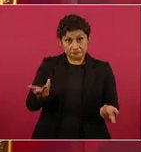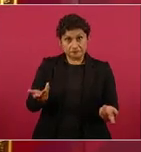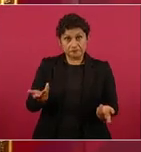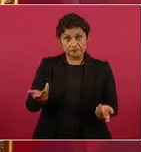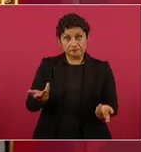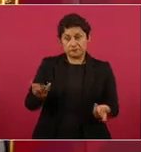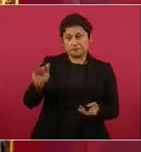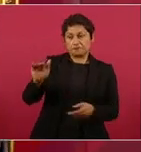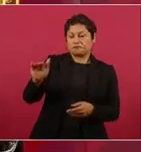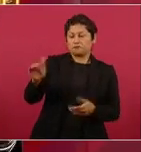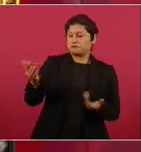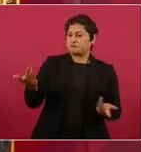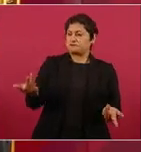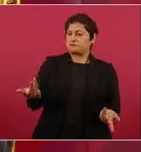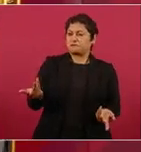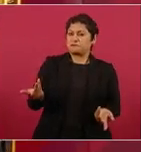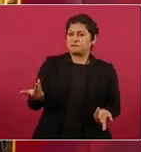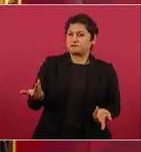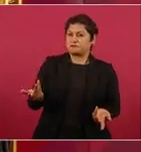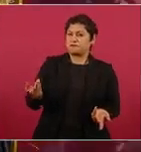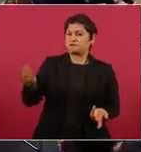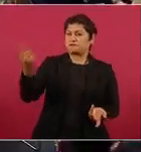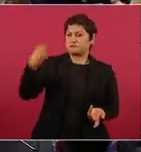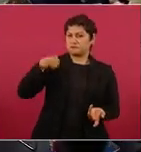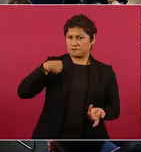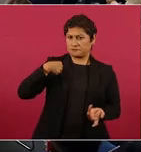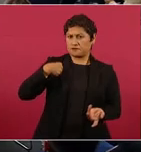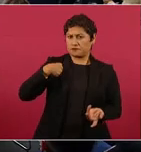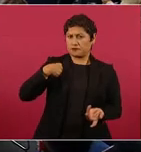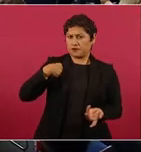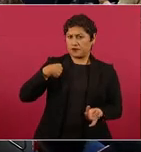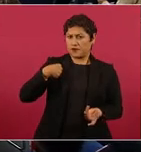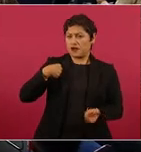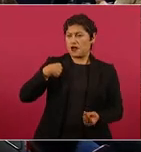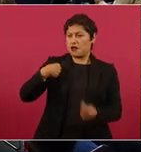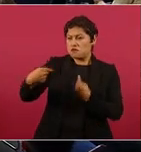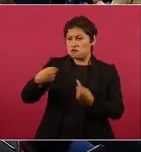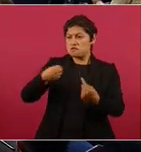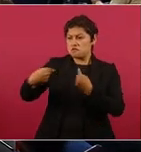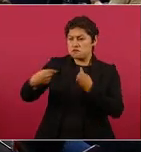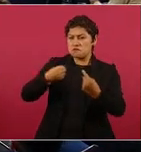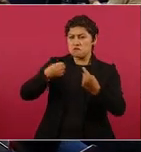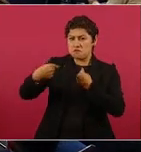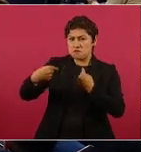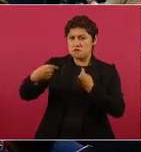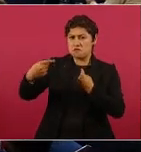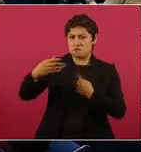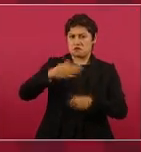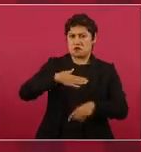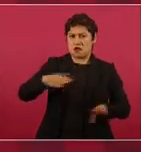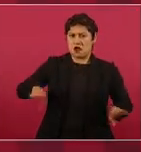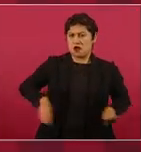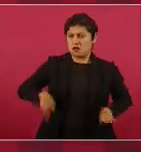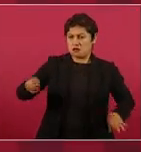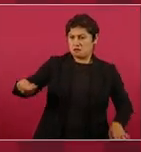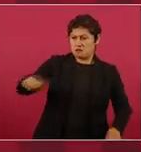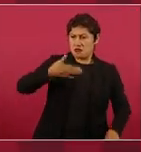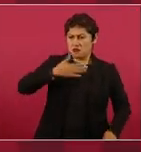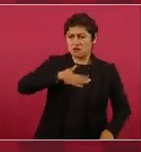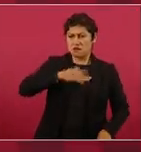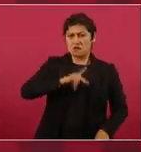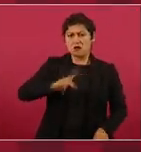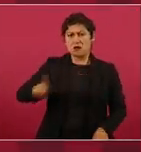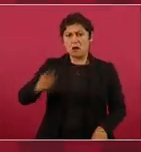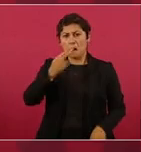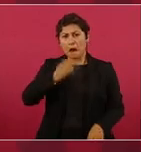y que pues él sí me puede decir hitleriano, y yo no, ¿le puedo